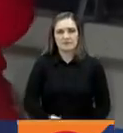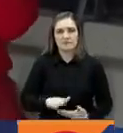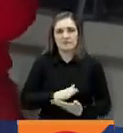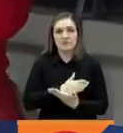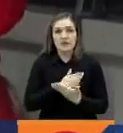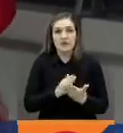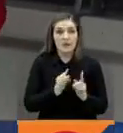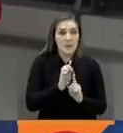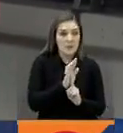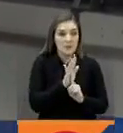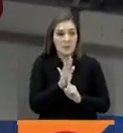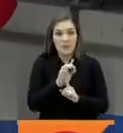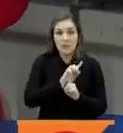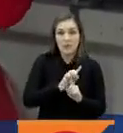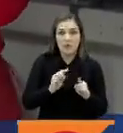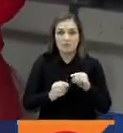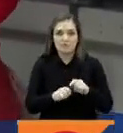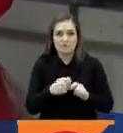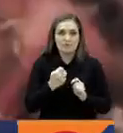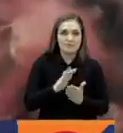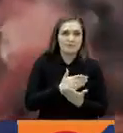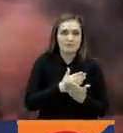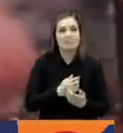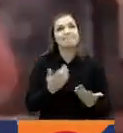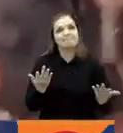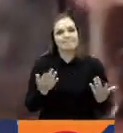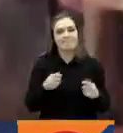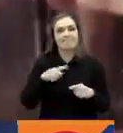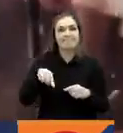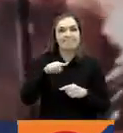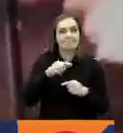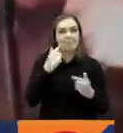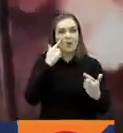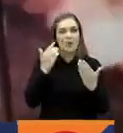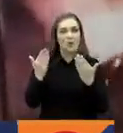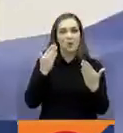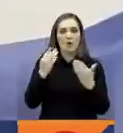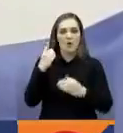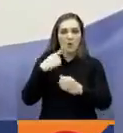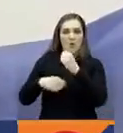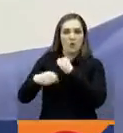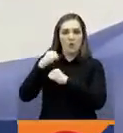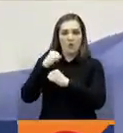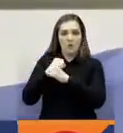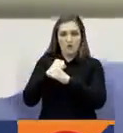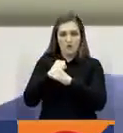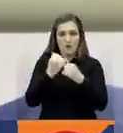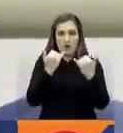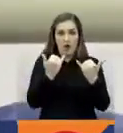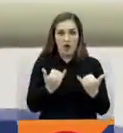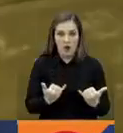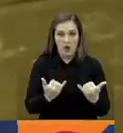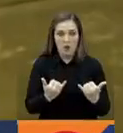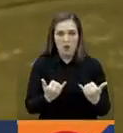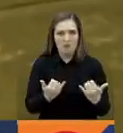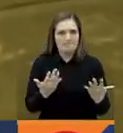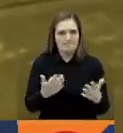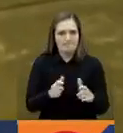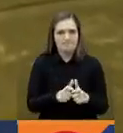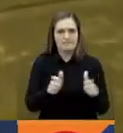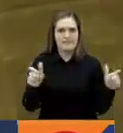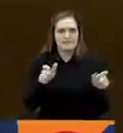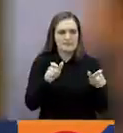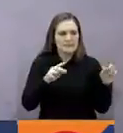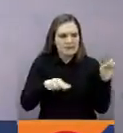Los números en alza en Bogotá de personas lesionadas con pólvora comparado con el mismo periodo del año 2020 tienen en alerta a las autoridades. Y lo